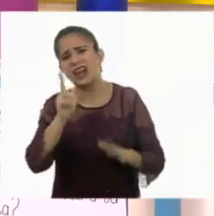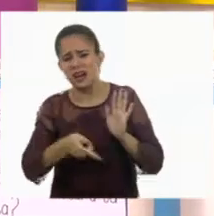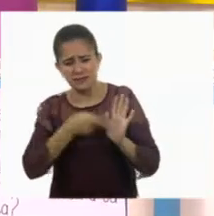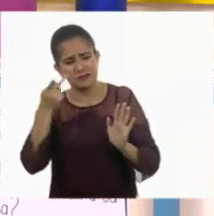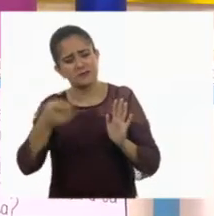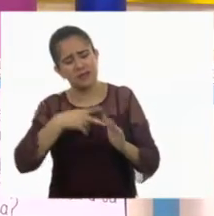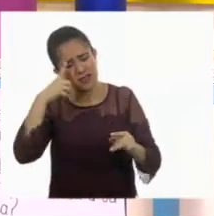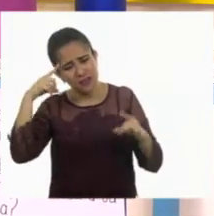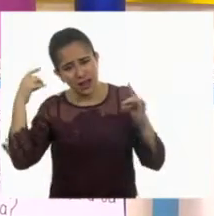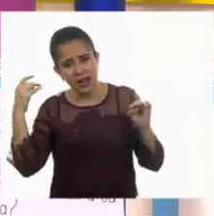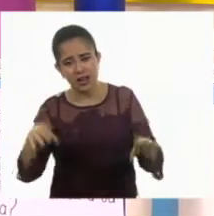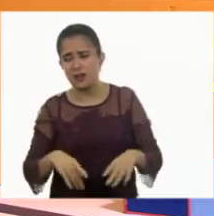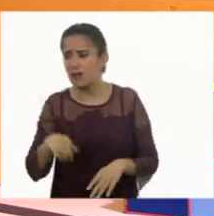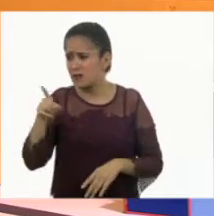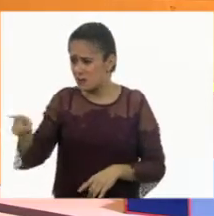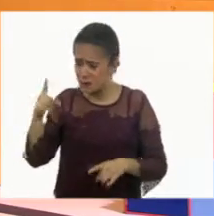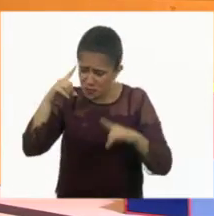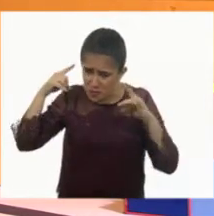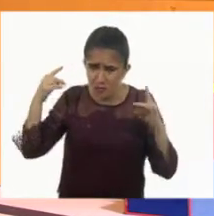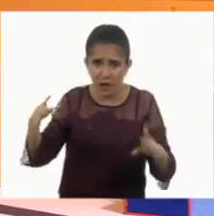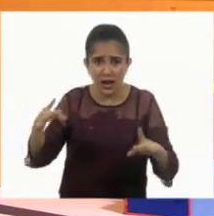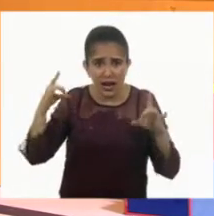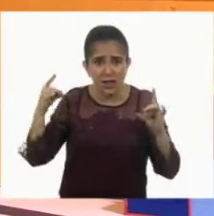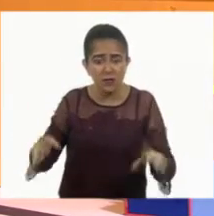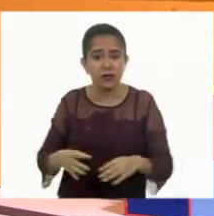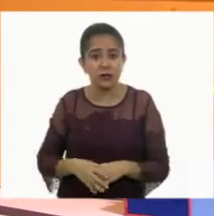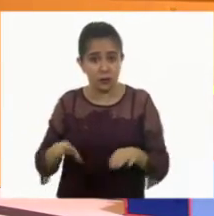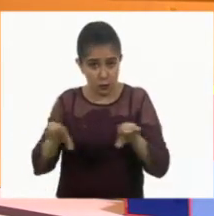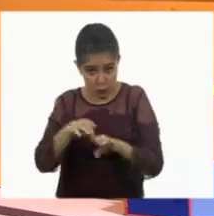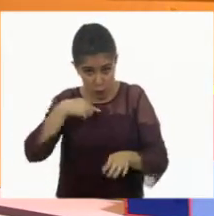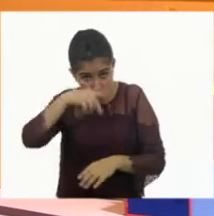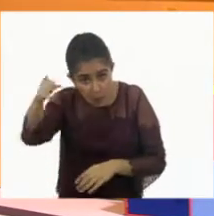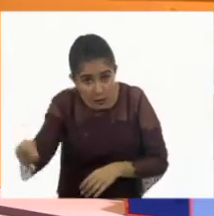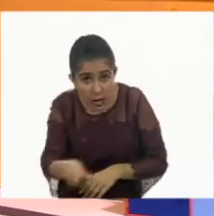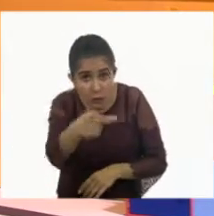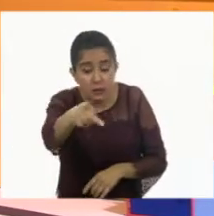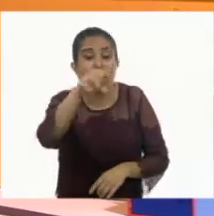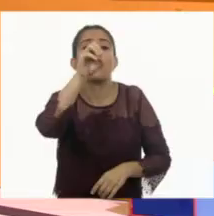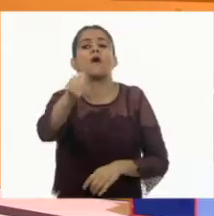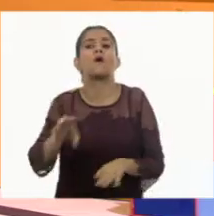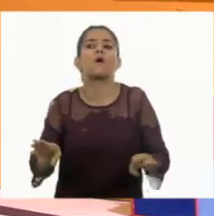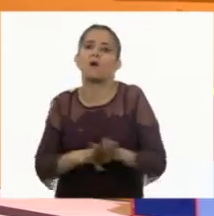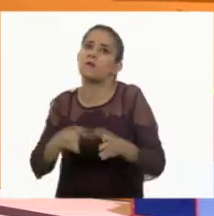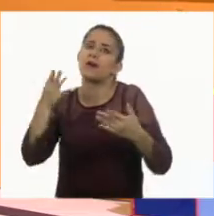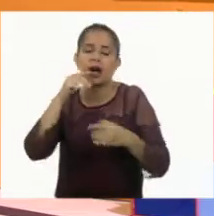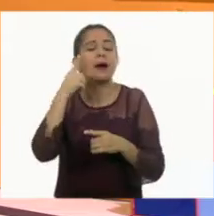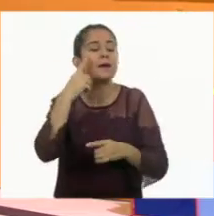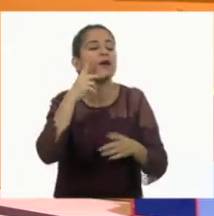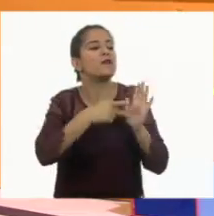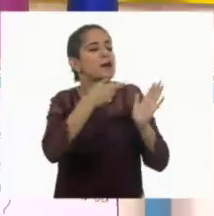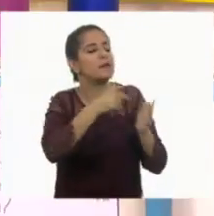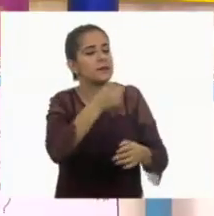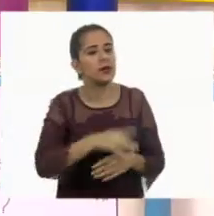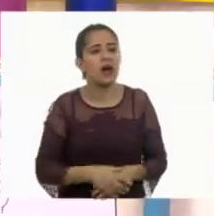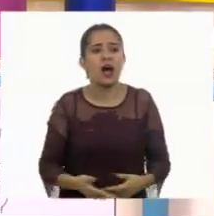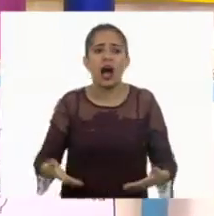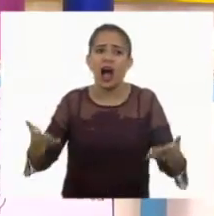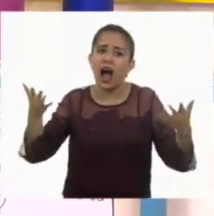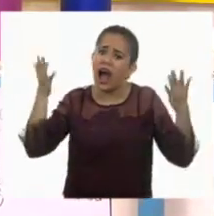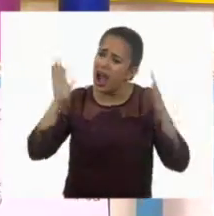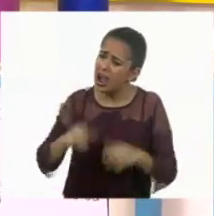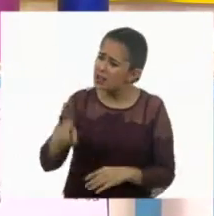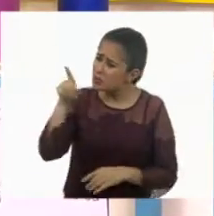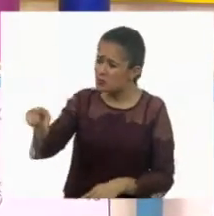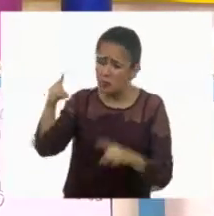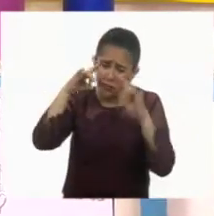Entonces, sí. ¿Cómo te duele la cabeza? Pero, a ver, ¿lo dije como interrogación o es como exclamación? A ver, dímelo otra vez. Sí, es, ay, ¿cómo